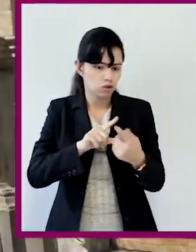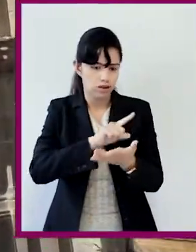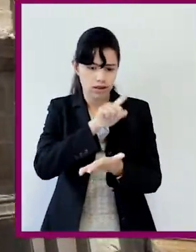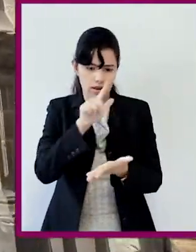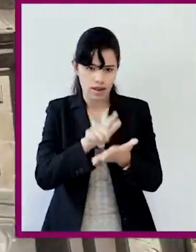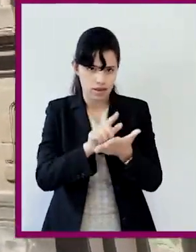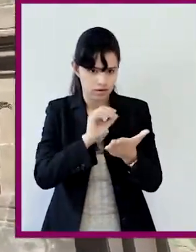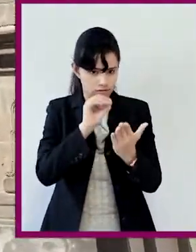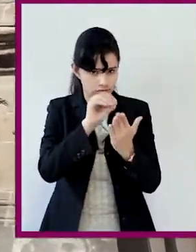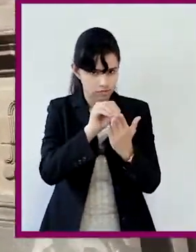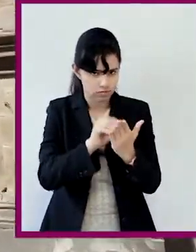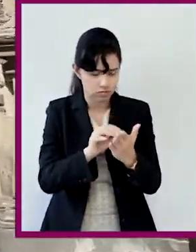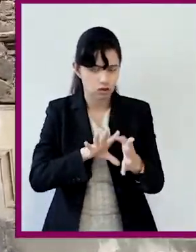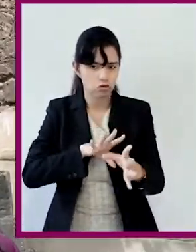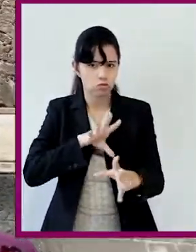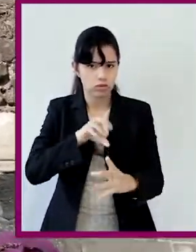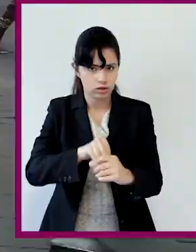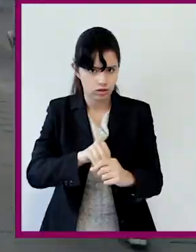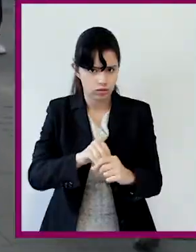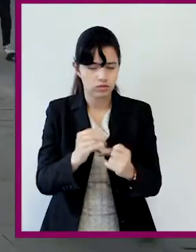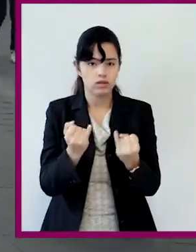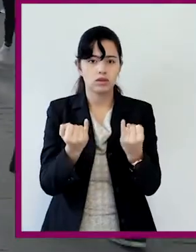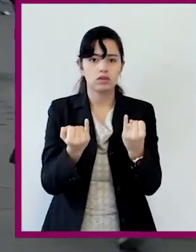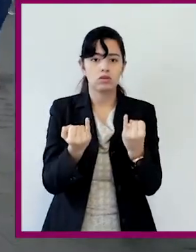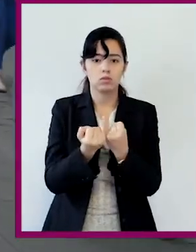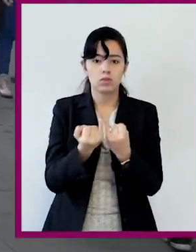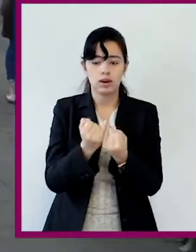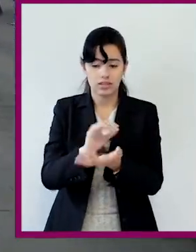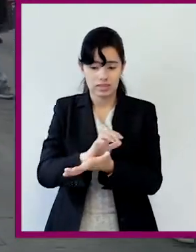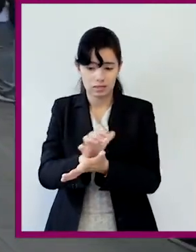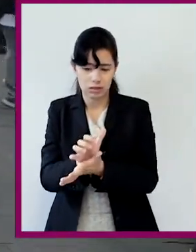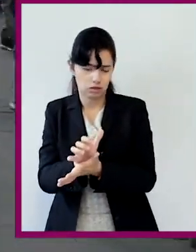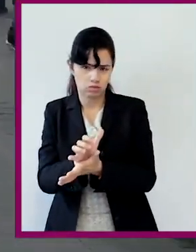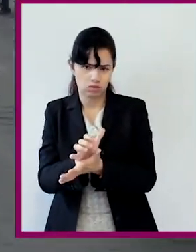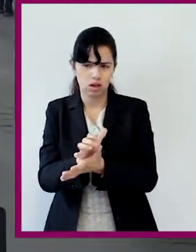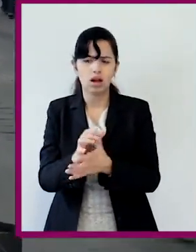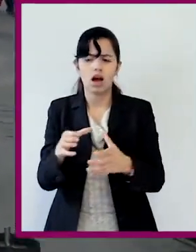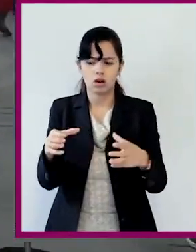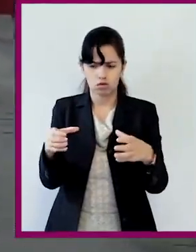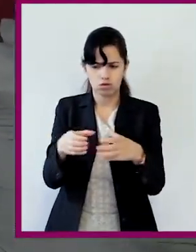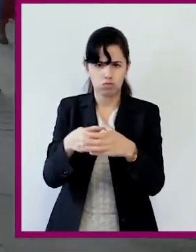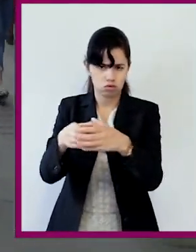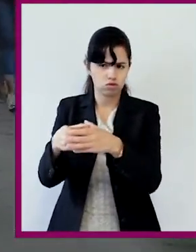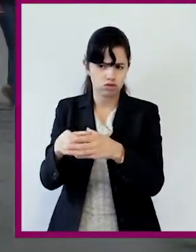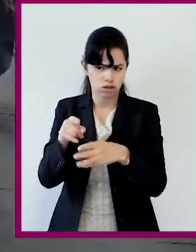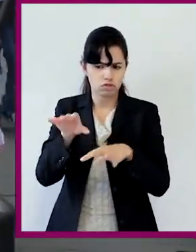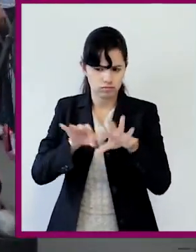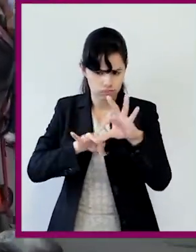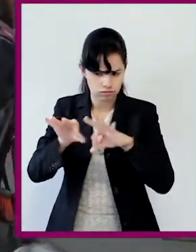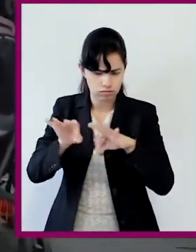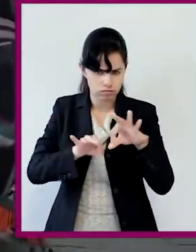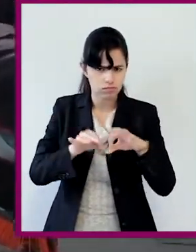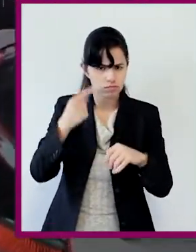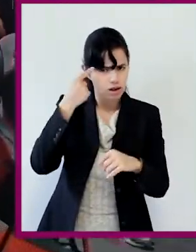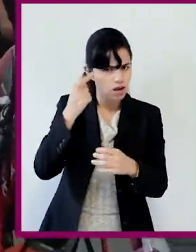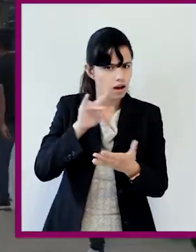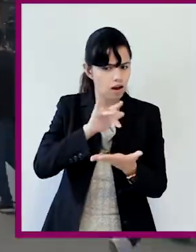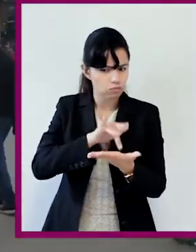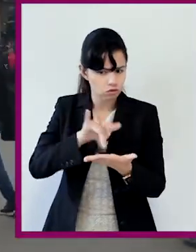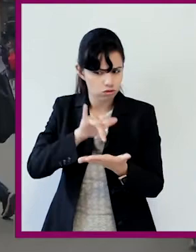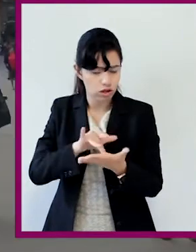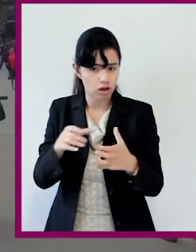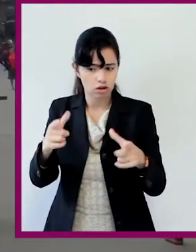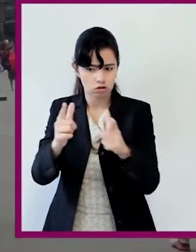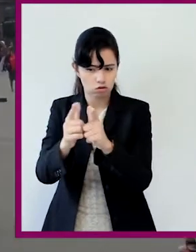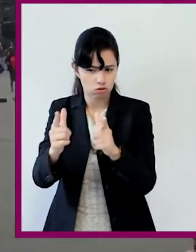públicas incluyentes, por mecanismos de discriminación positiva o de acción afirmativa que favorezca a